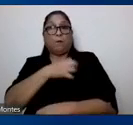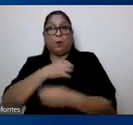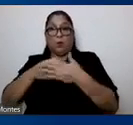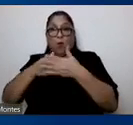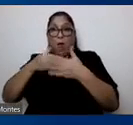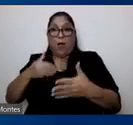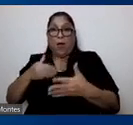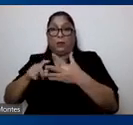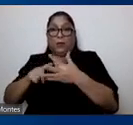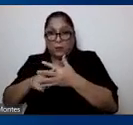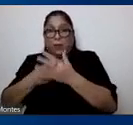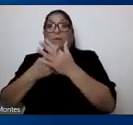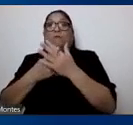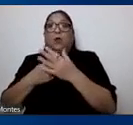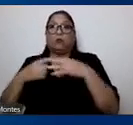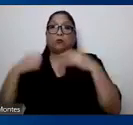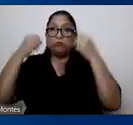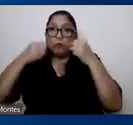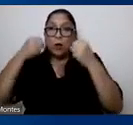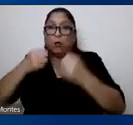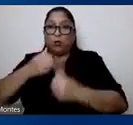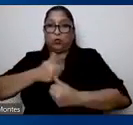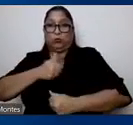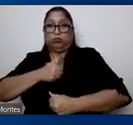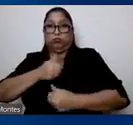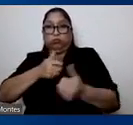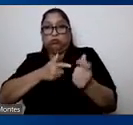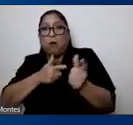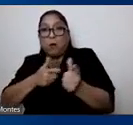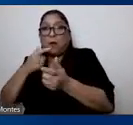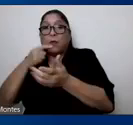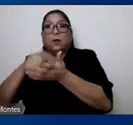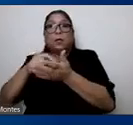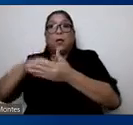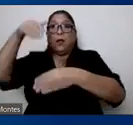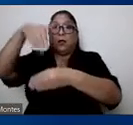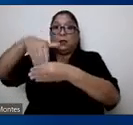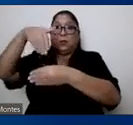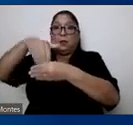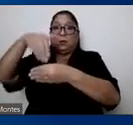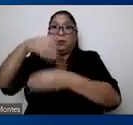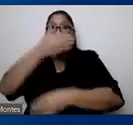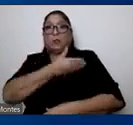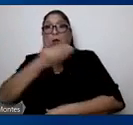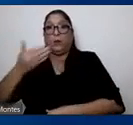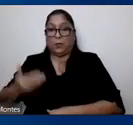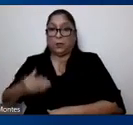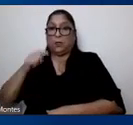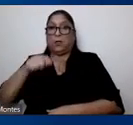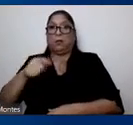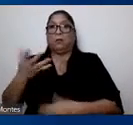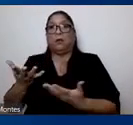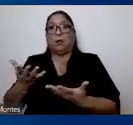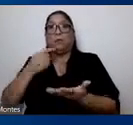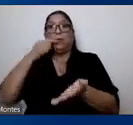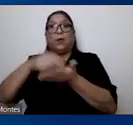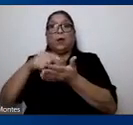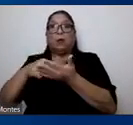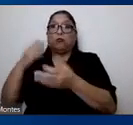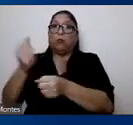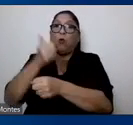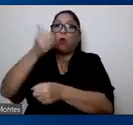lucha armada de los subversivos, se llevaba a cabo las elecciones presidenciales de la época, que dan pues como